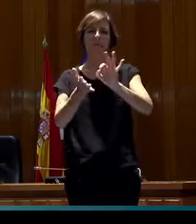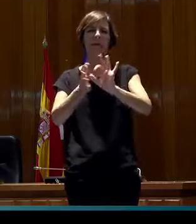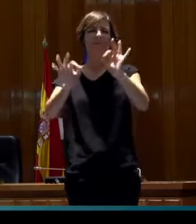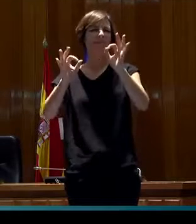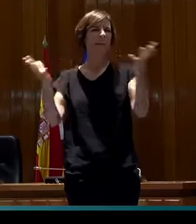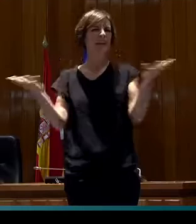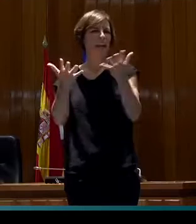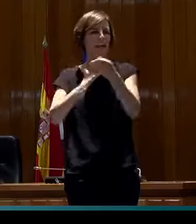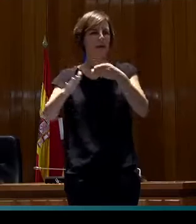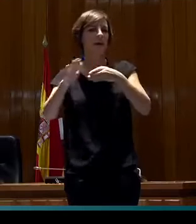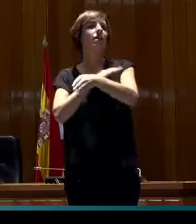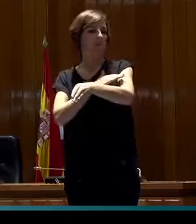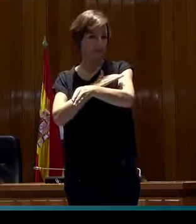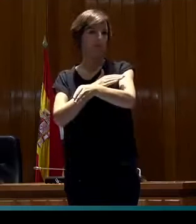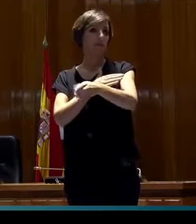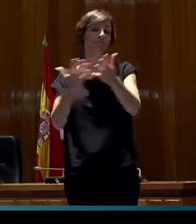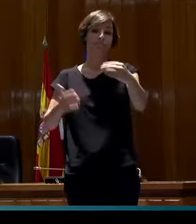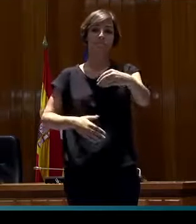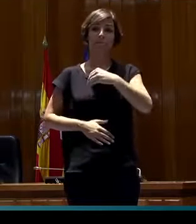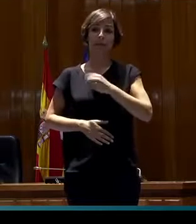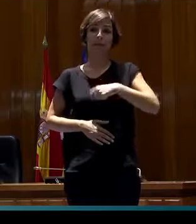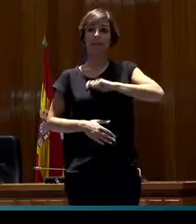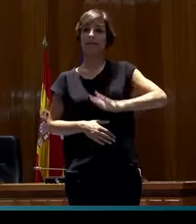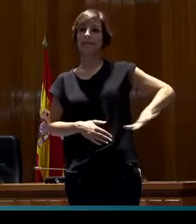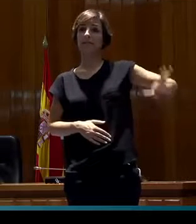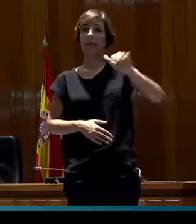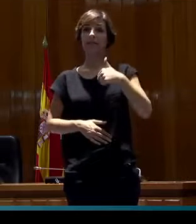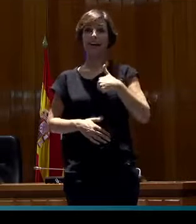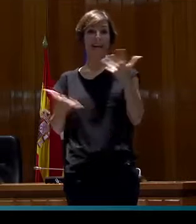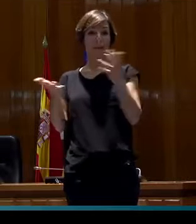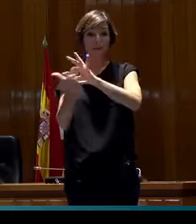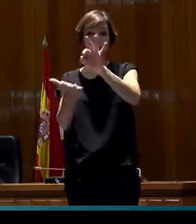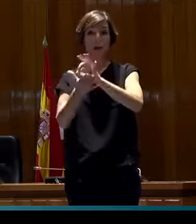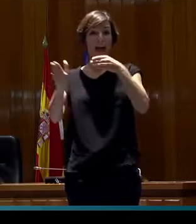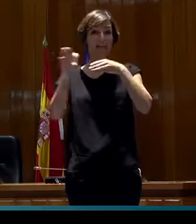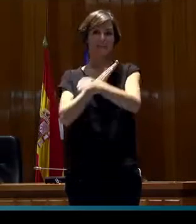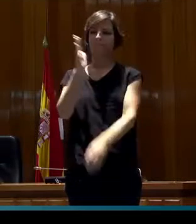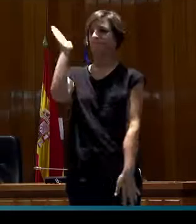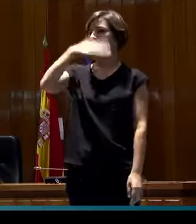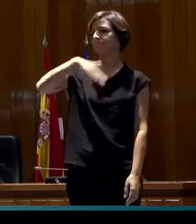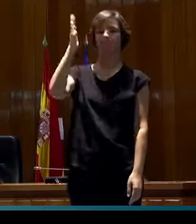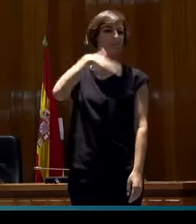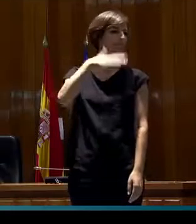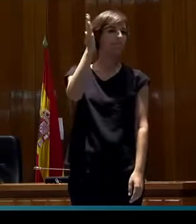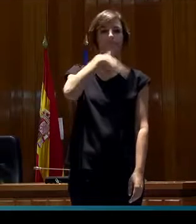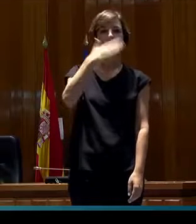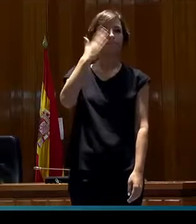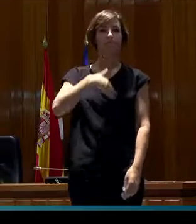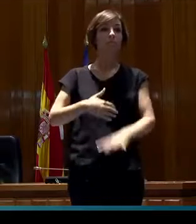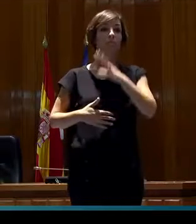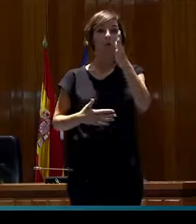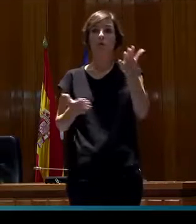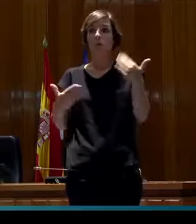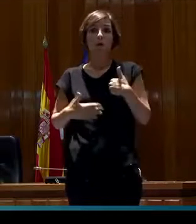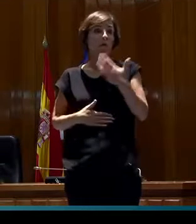emergencia que, desgraciadamente, en nuestro país adolecen de esta accesibilidad, no tienen esta accesibilidad por no contar con un recurso